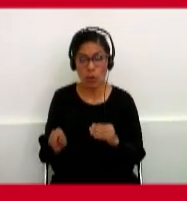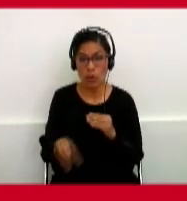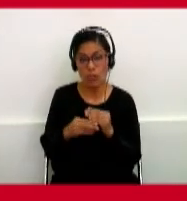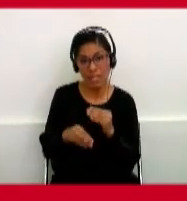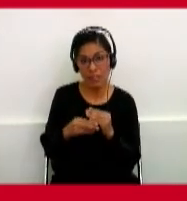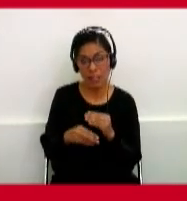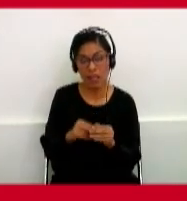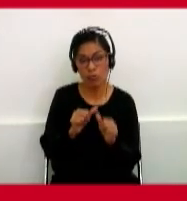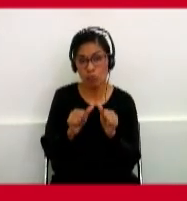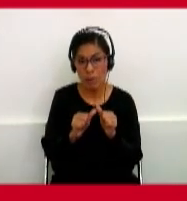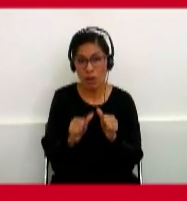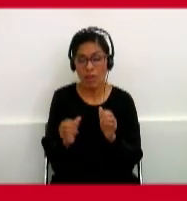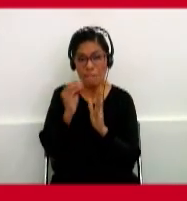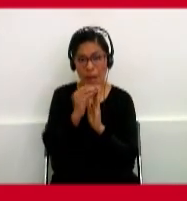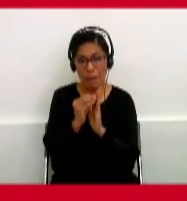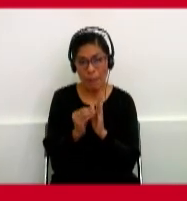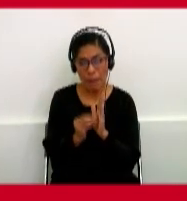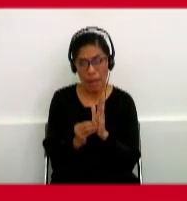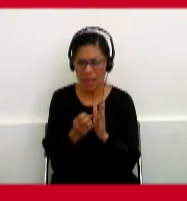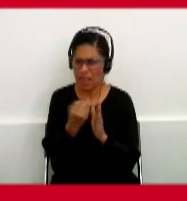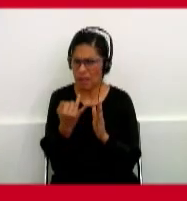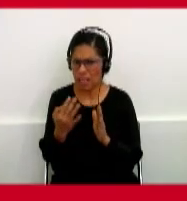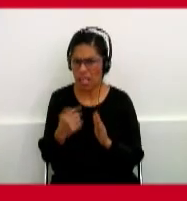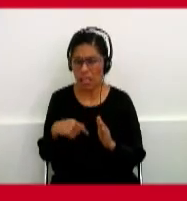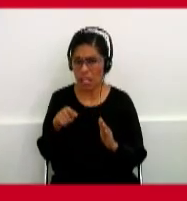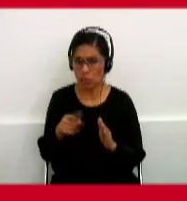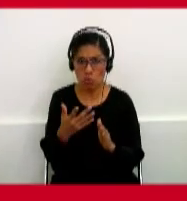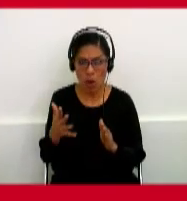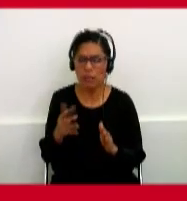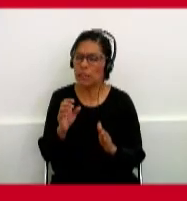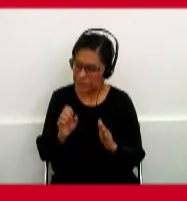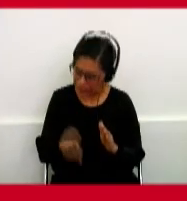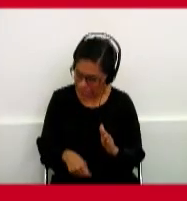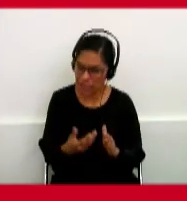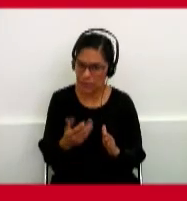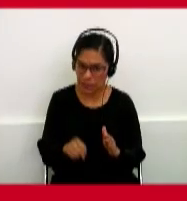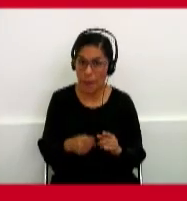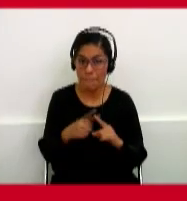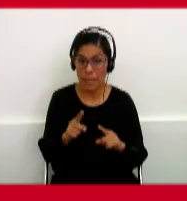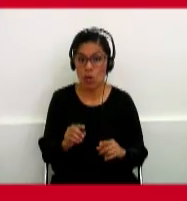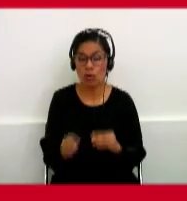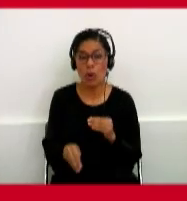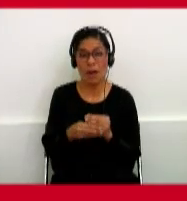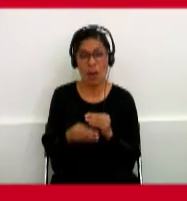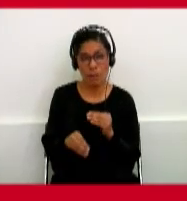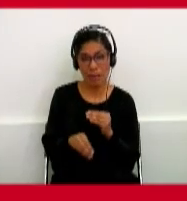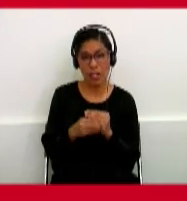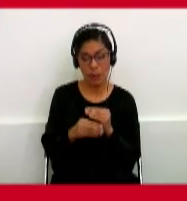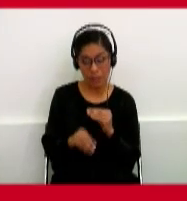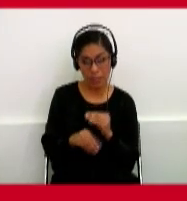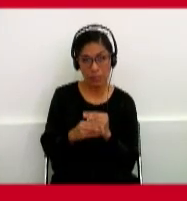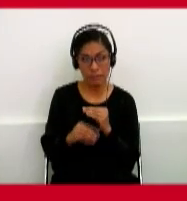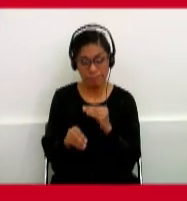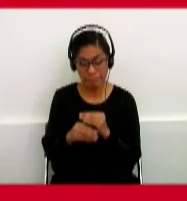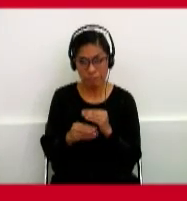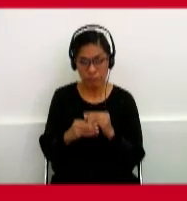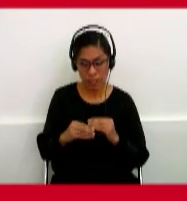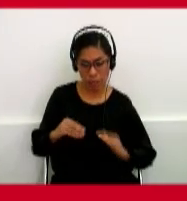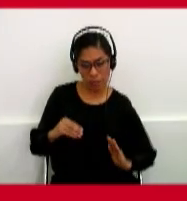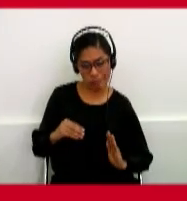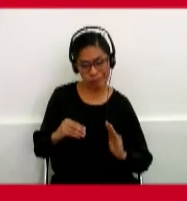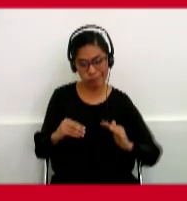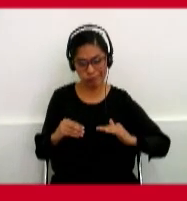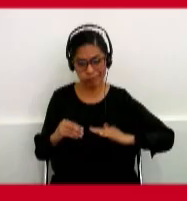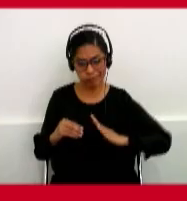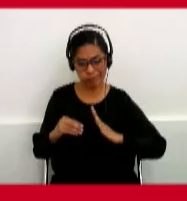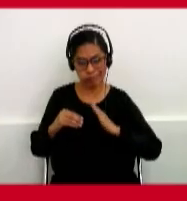elementos, no tenga superficies globales. Sí los tengo, simplemente que cuando uno afina mayormente la malla, el número de elementos,